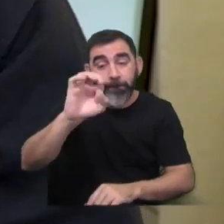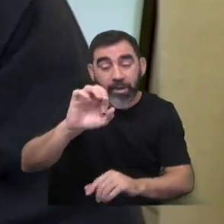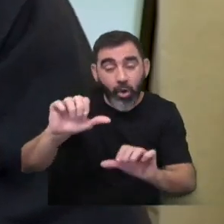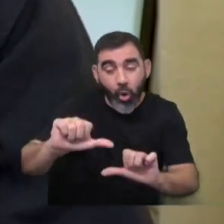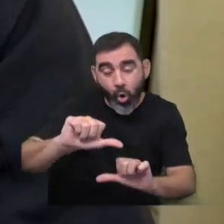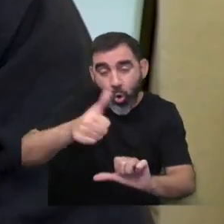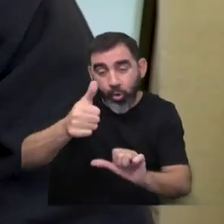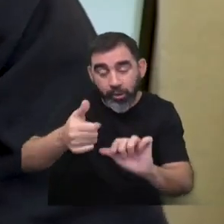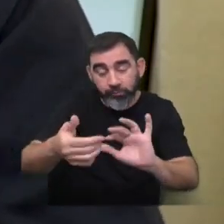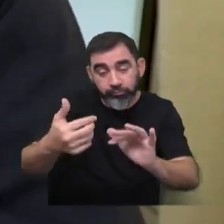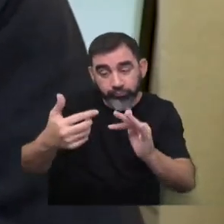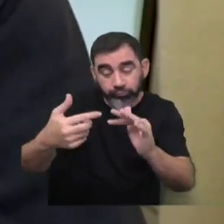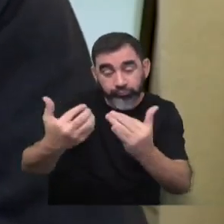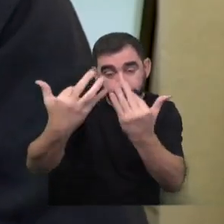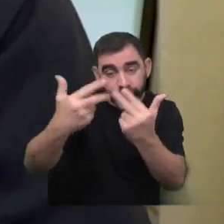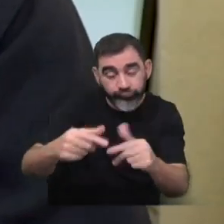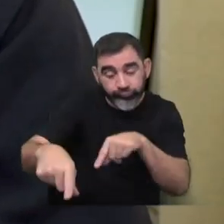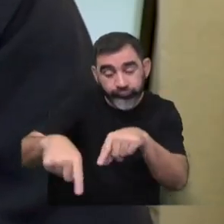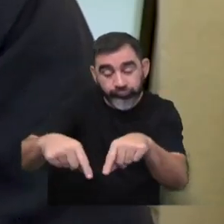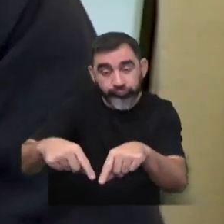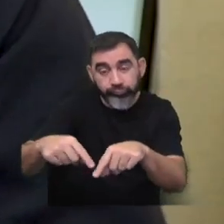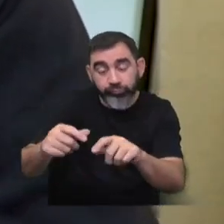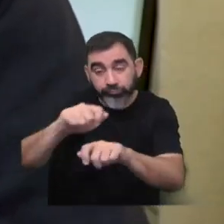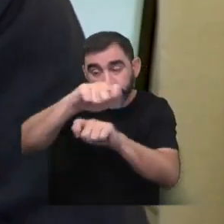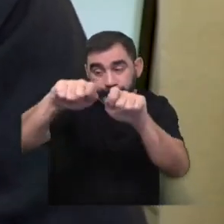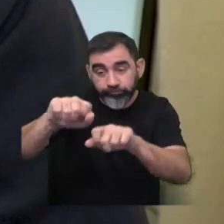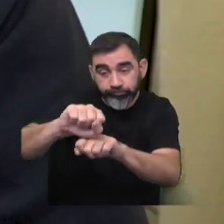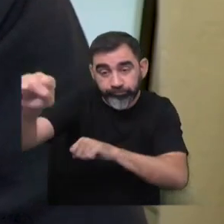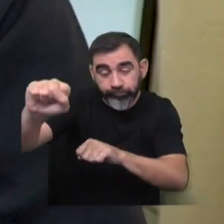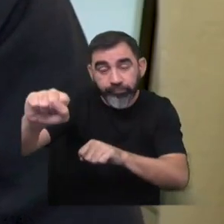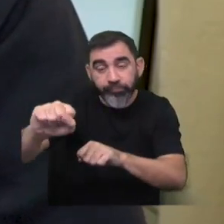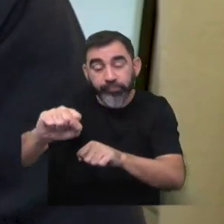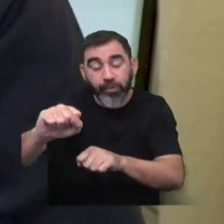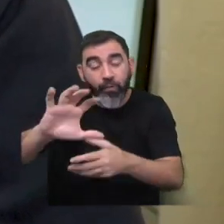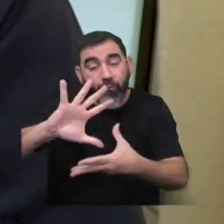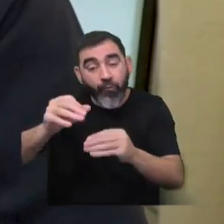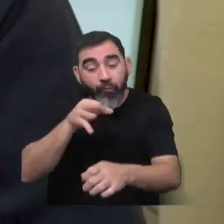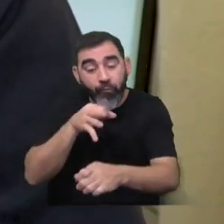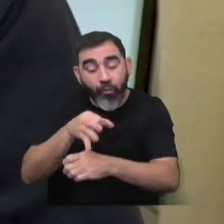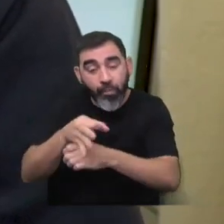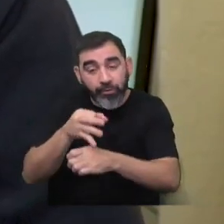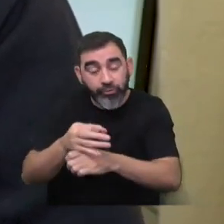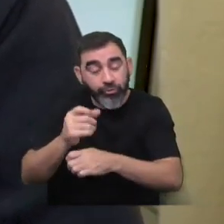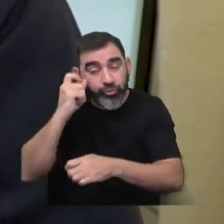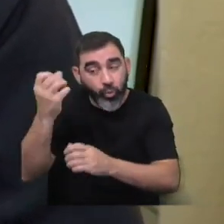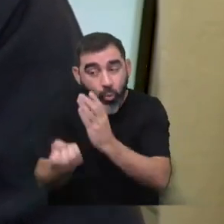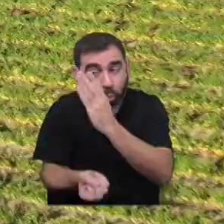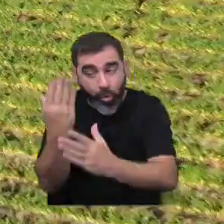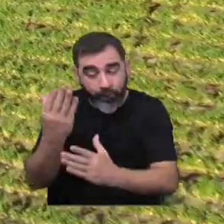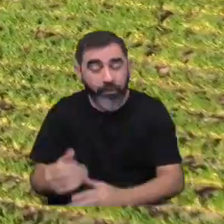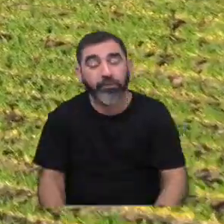articular esfuerzos y sobre todo al ofrecer la maestría, dar un camino interdisciplinario que en ese sentido sí es novedoso para el